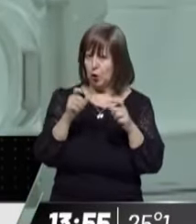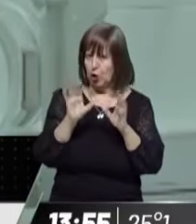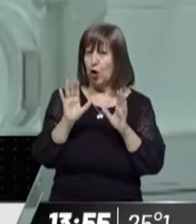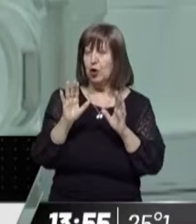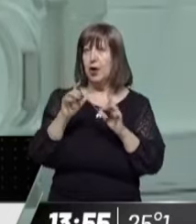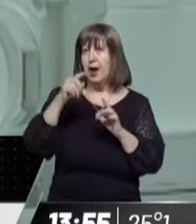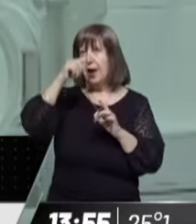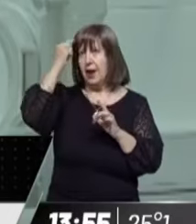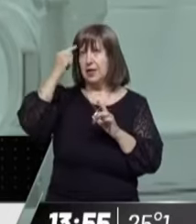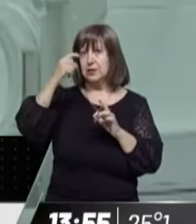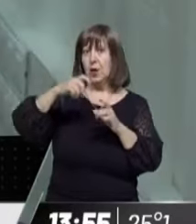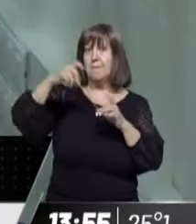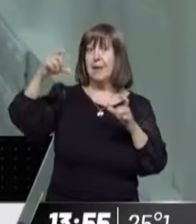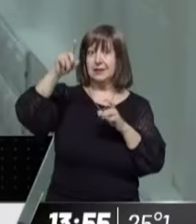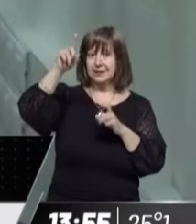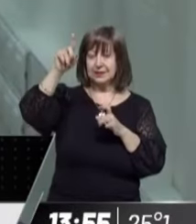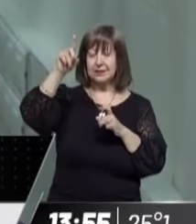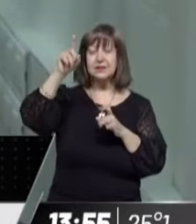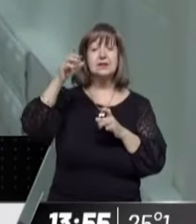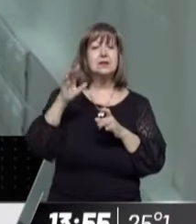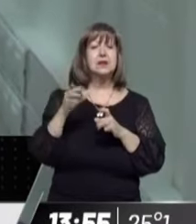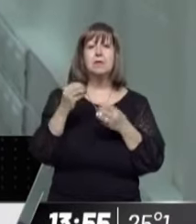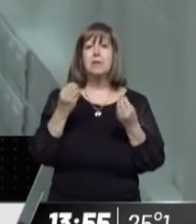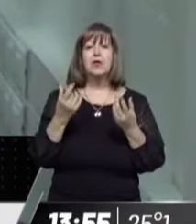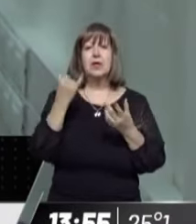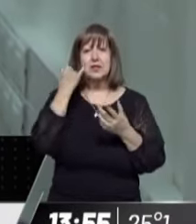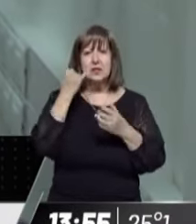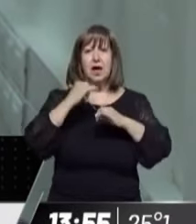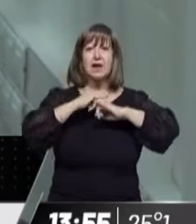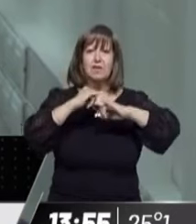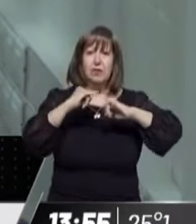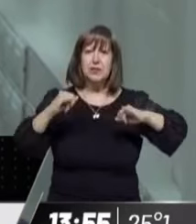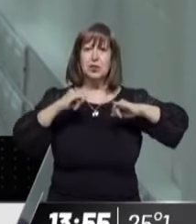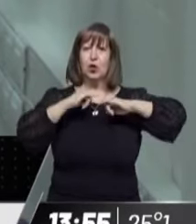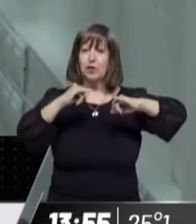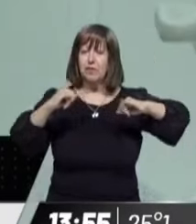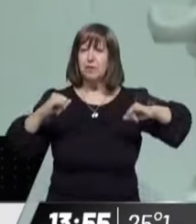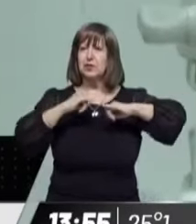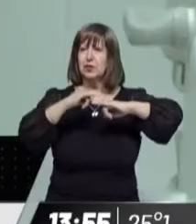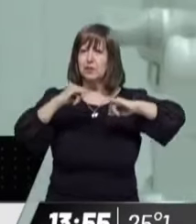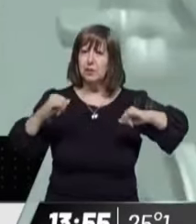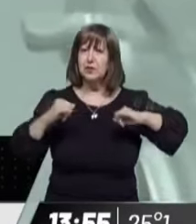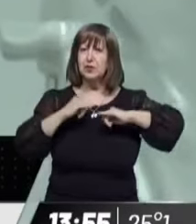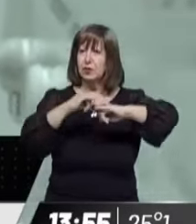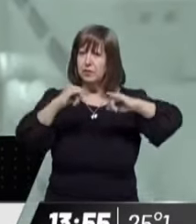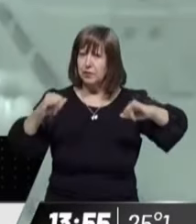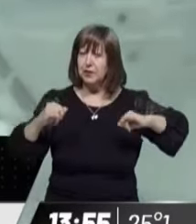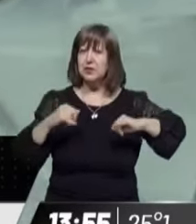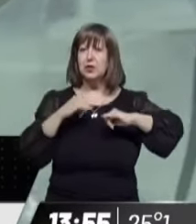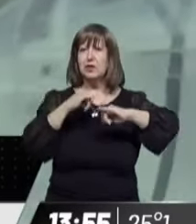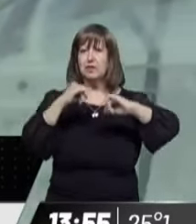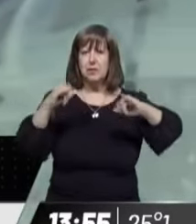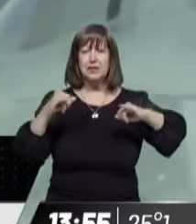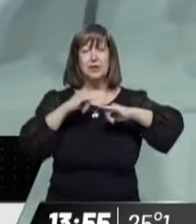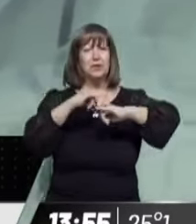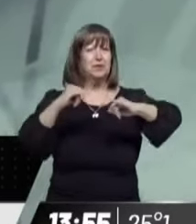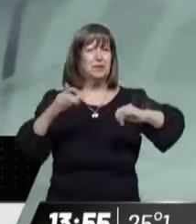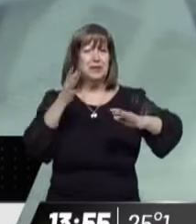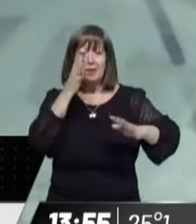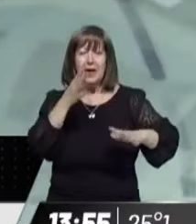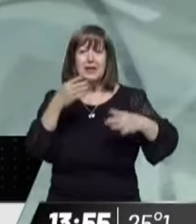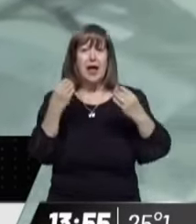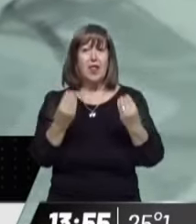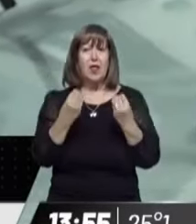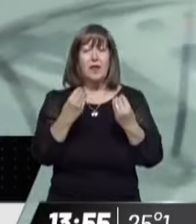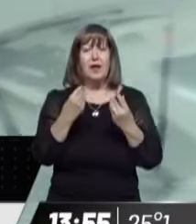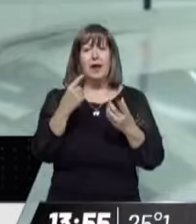nación. Bueno, y esto es obra del trabajo del Programa de Salud Sexual y Reproductiva, que trabaja